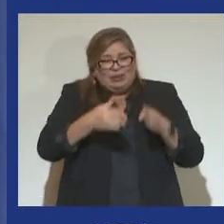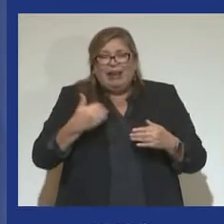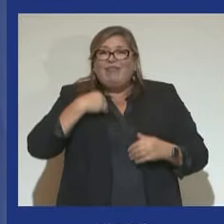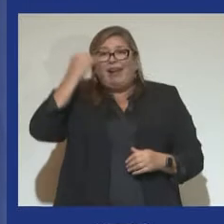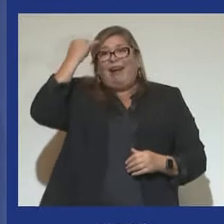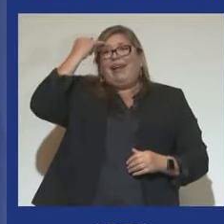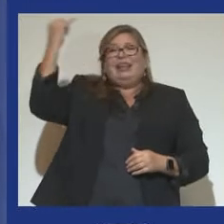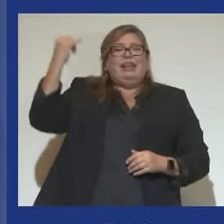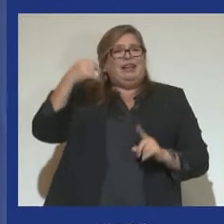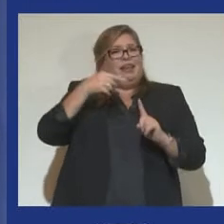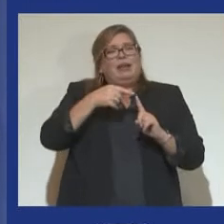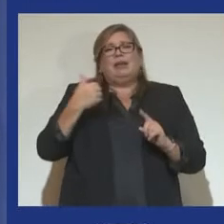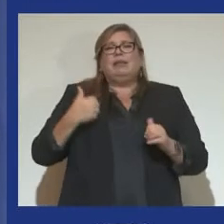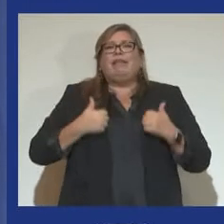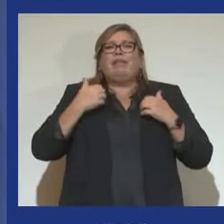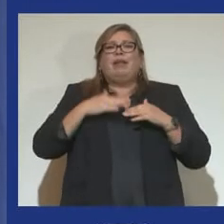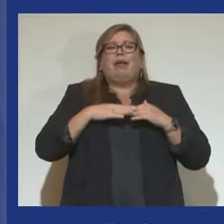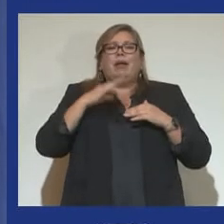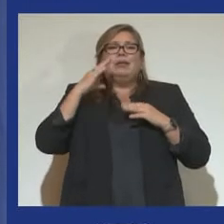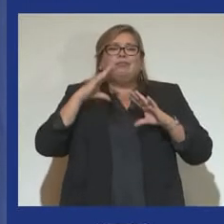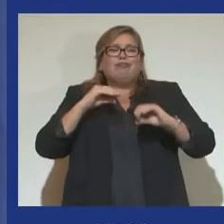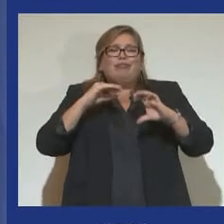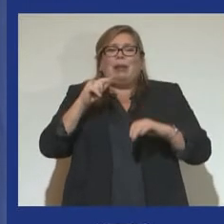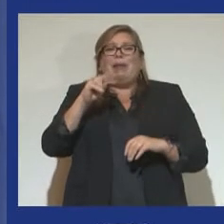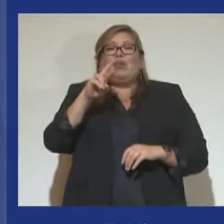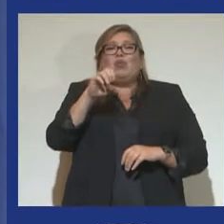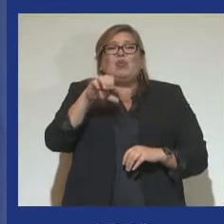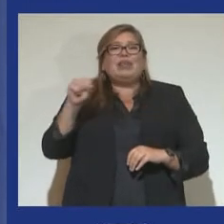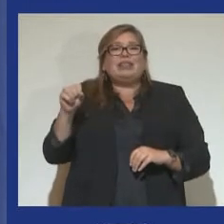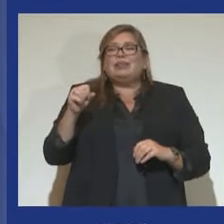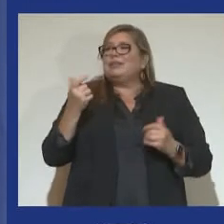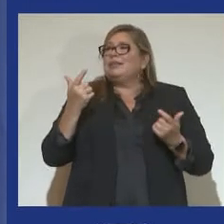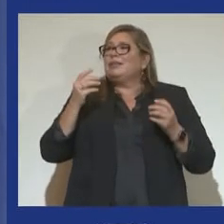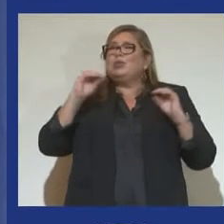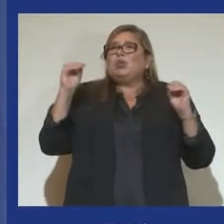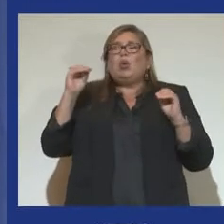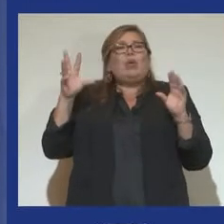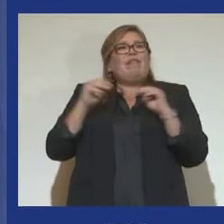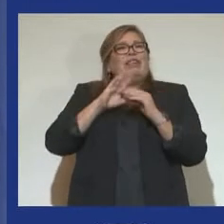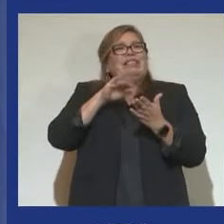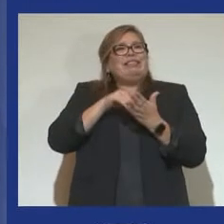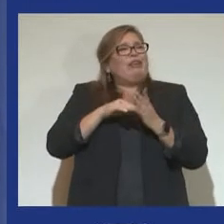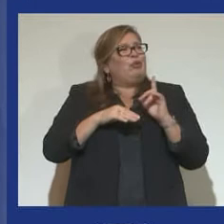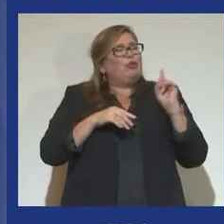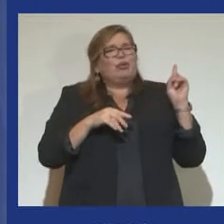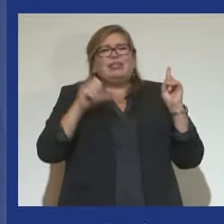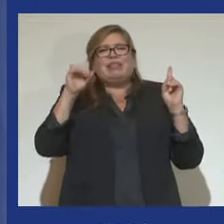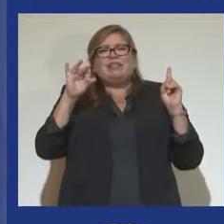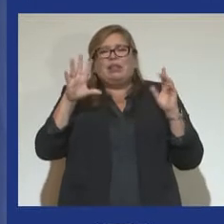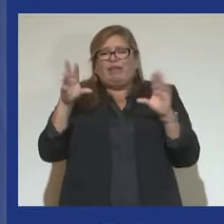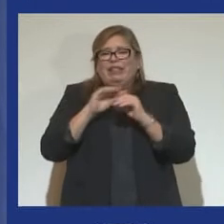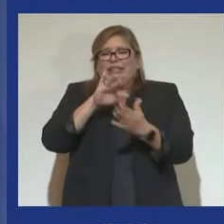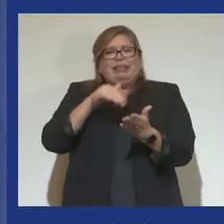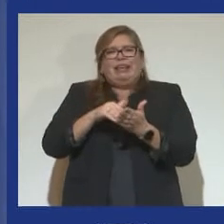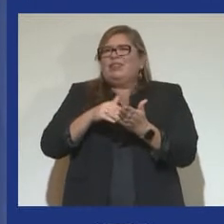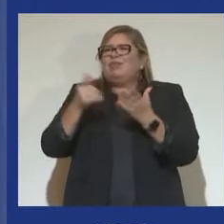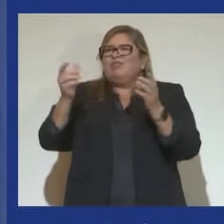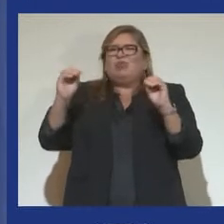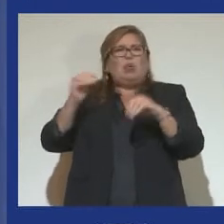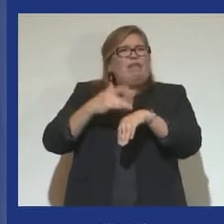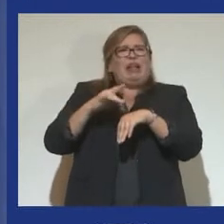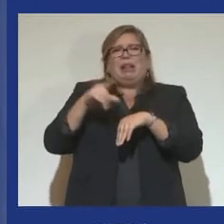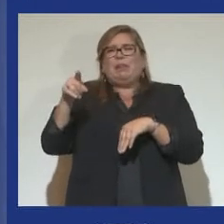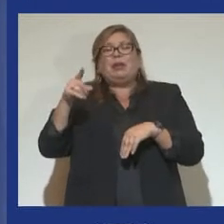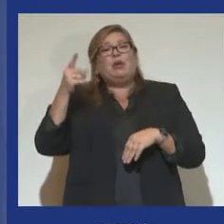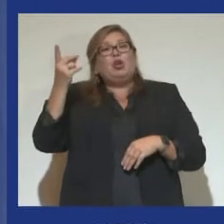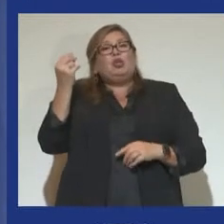idea viviendo en un colchón y no hay disponibilidad en el centro de convenciones de san francisco y se